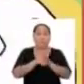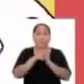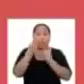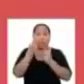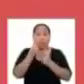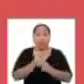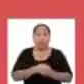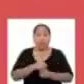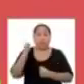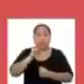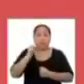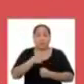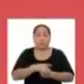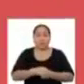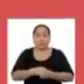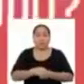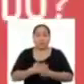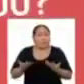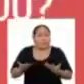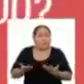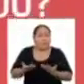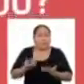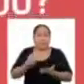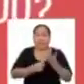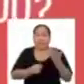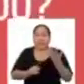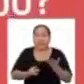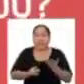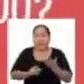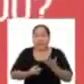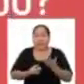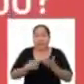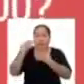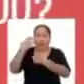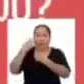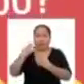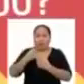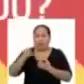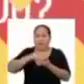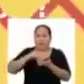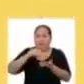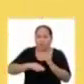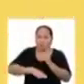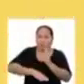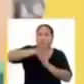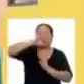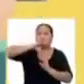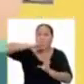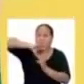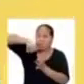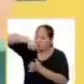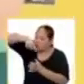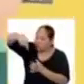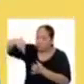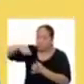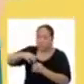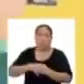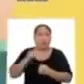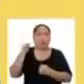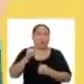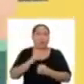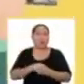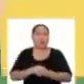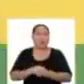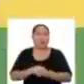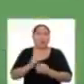Un momento, entonces, ¿qué economías crecen más en el mundo? Generalmente, los países que logran insertarse en la